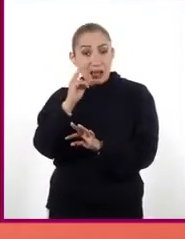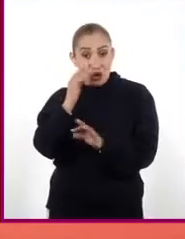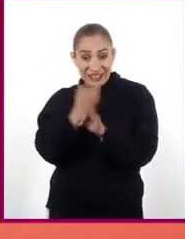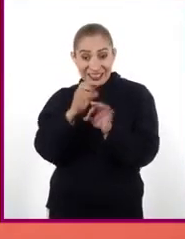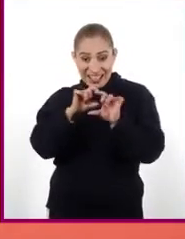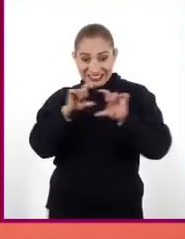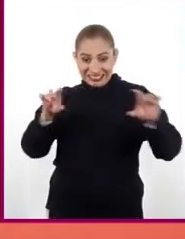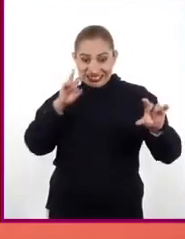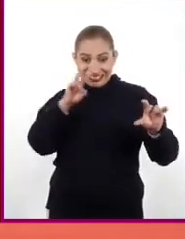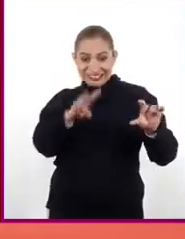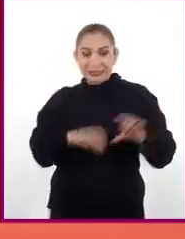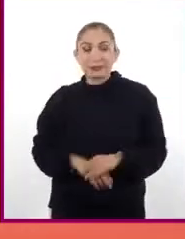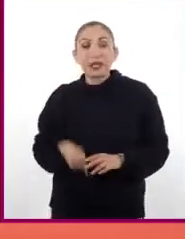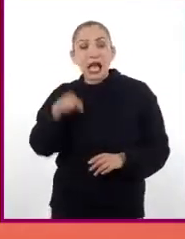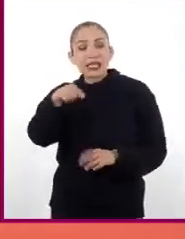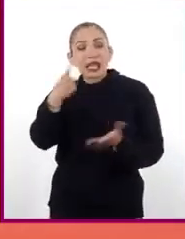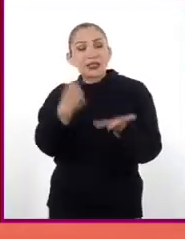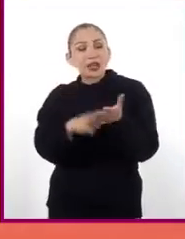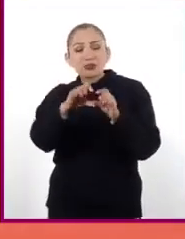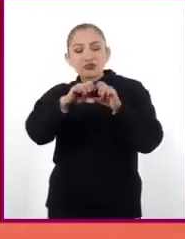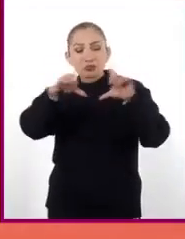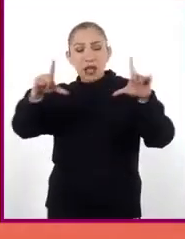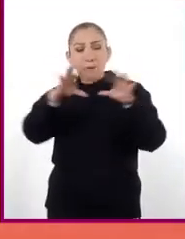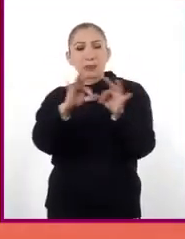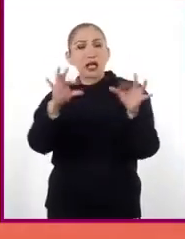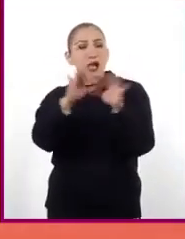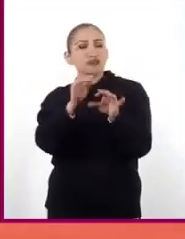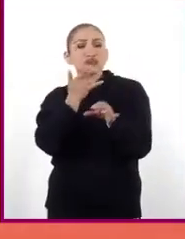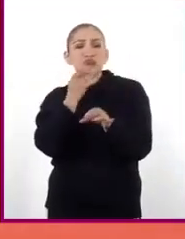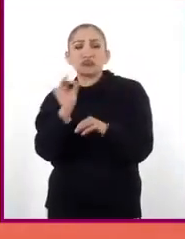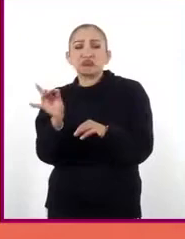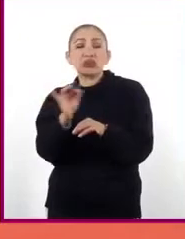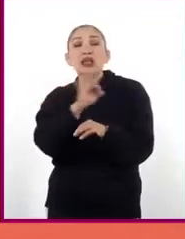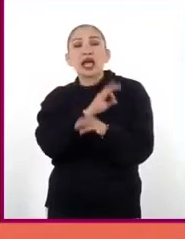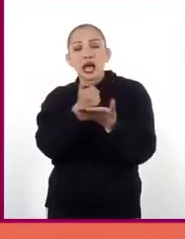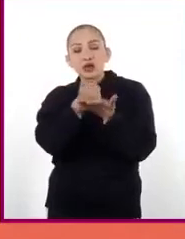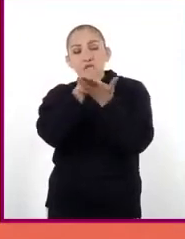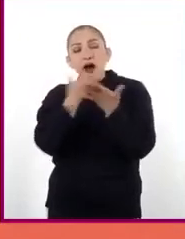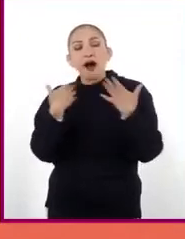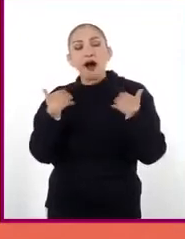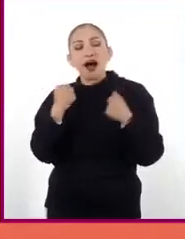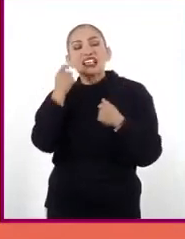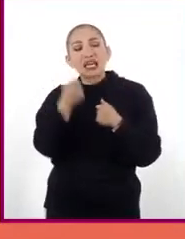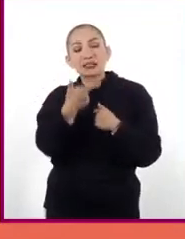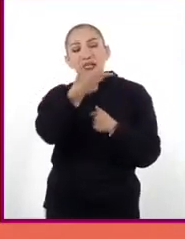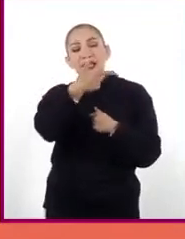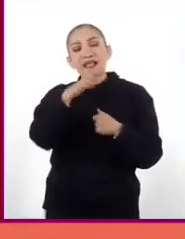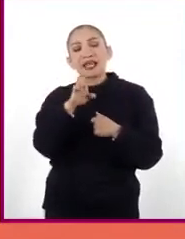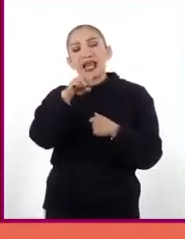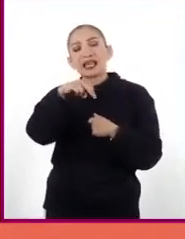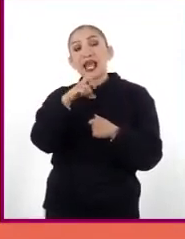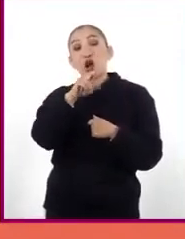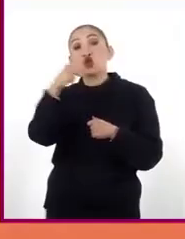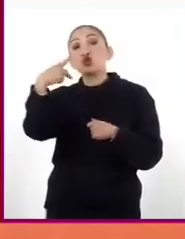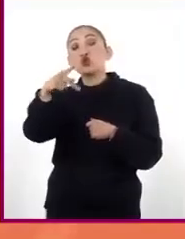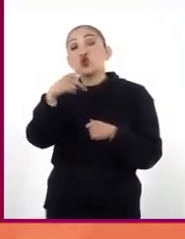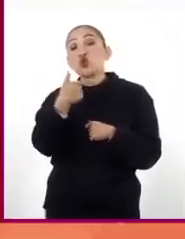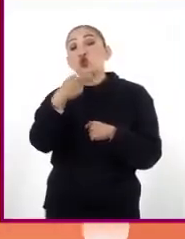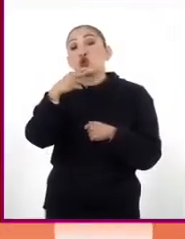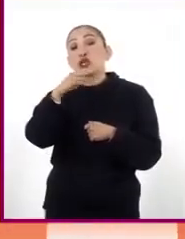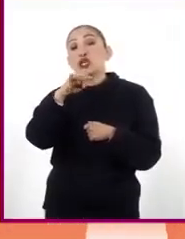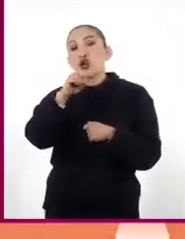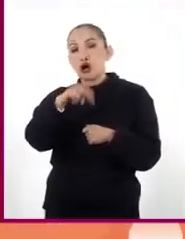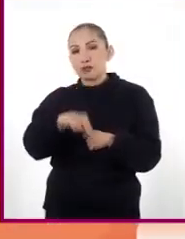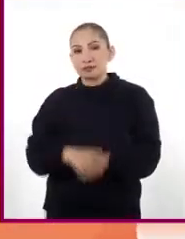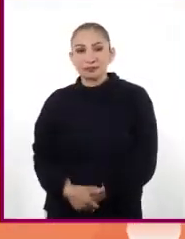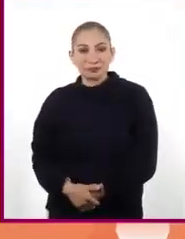viendo en su pantalla. En ella encontrarán explicaciones sencillas que les ayudarán a definir el género de su guión.